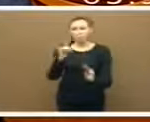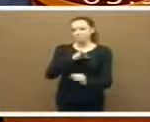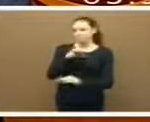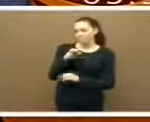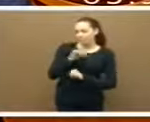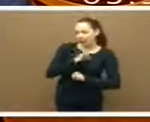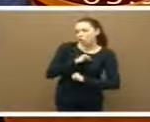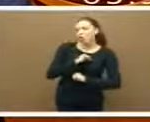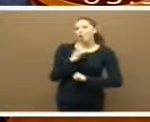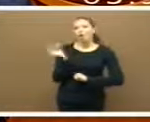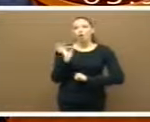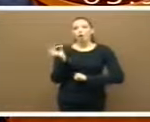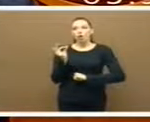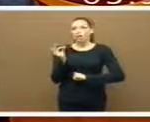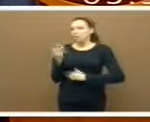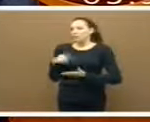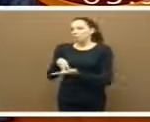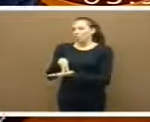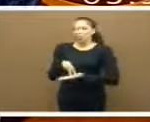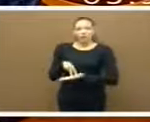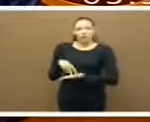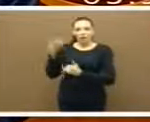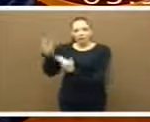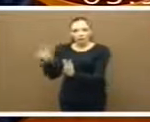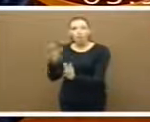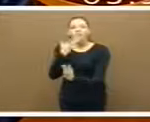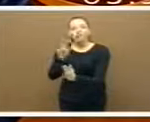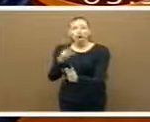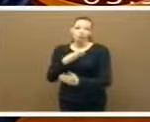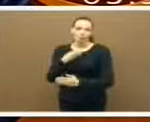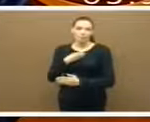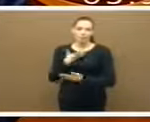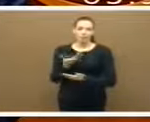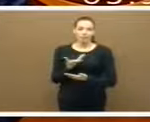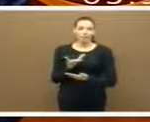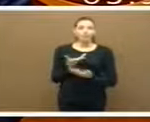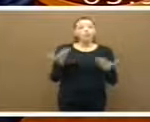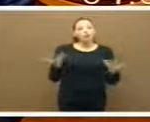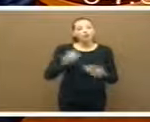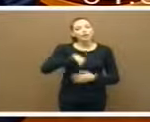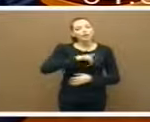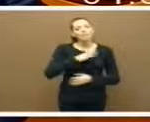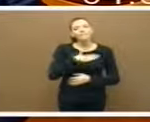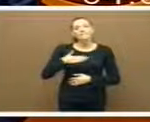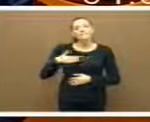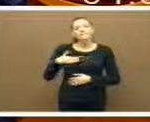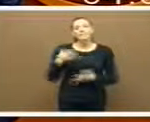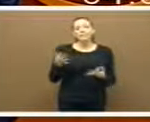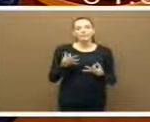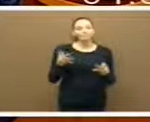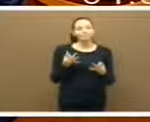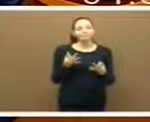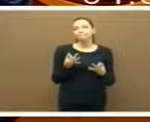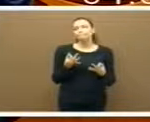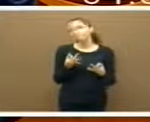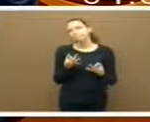precariedad, de desamparo. Con nuestras enmiendas, señorías, queremos aumentar de una